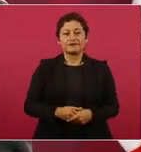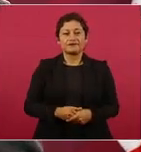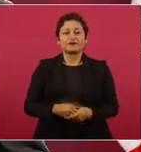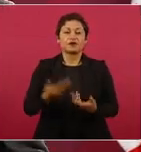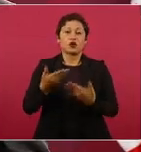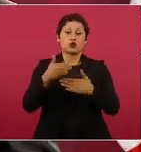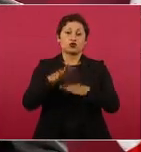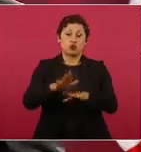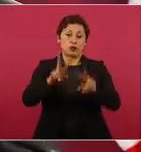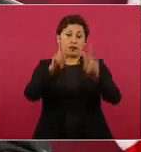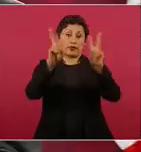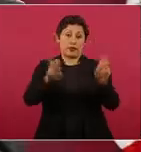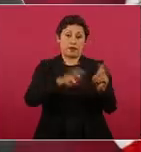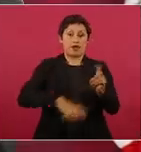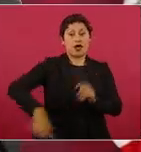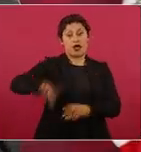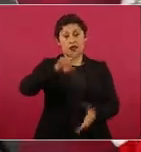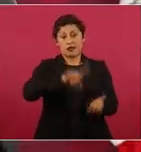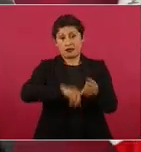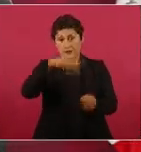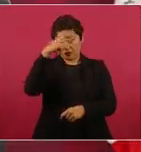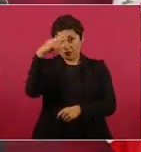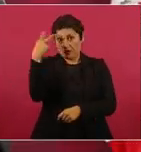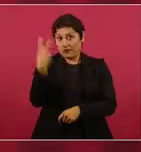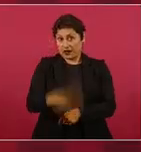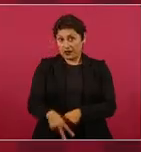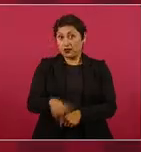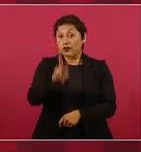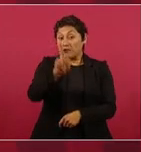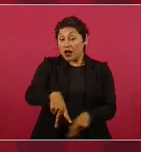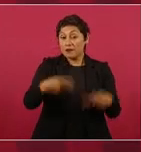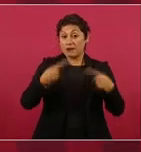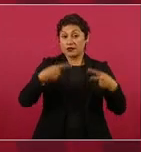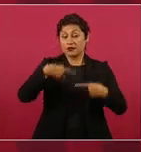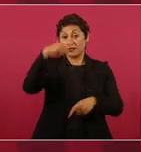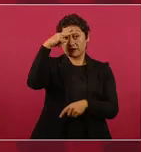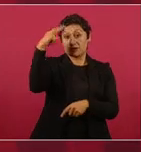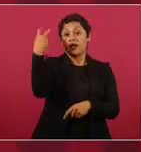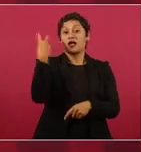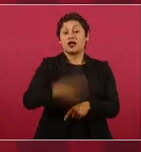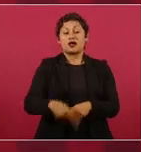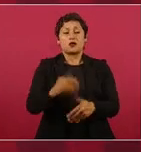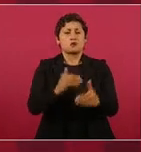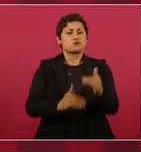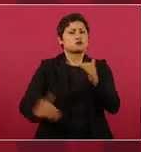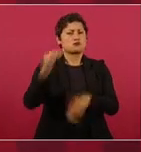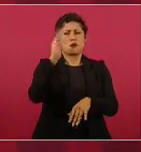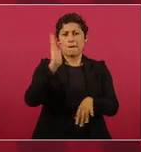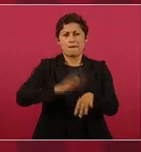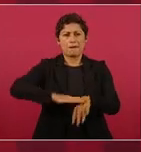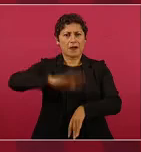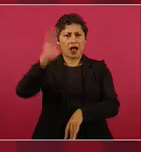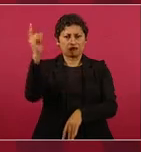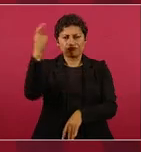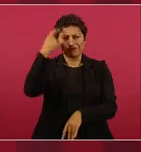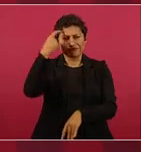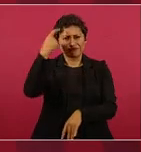Esos son los pueblos más avanzados, con más conciencia política.